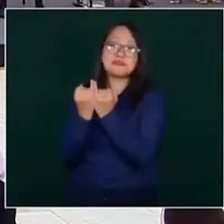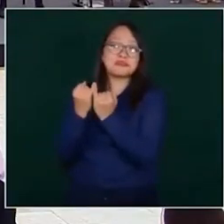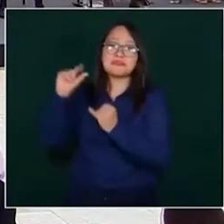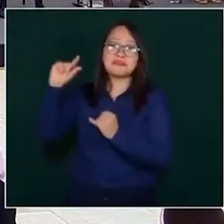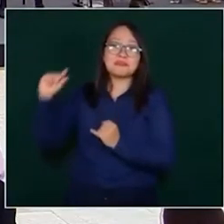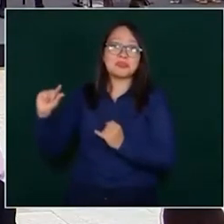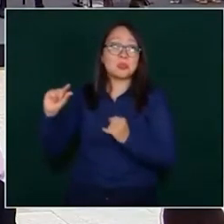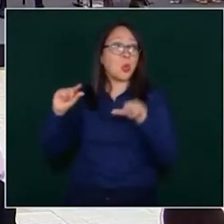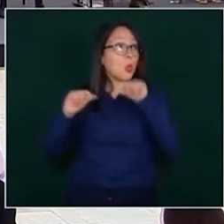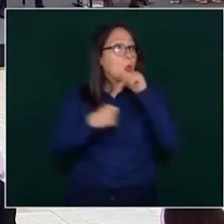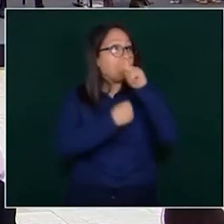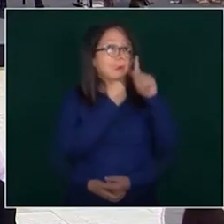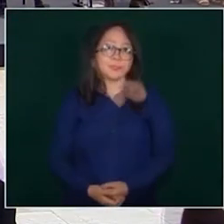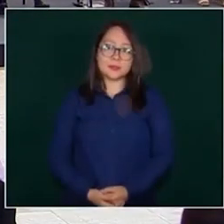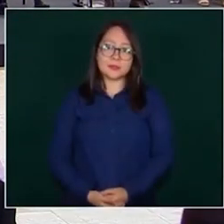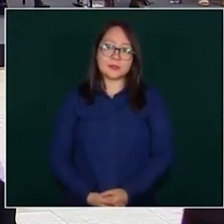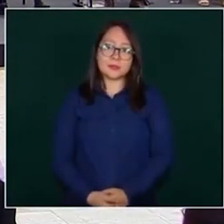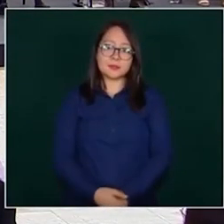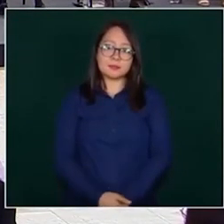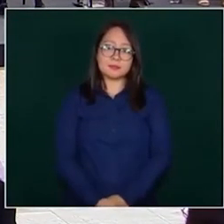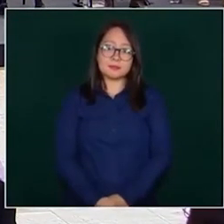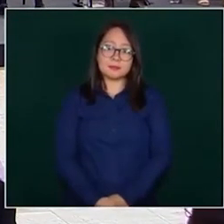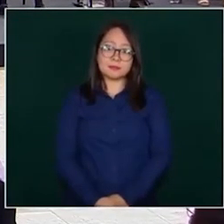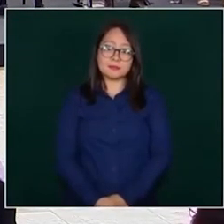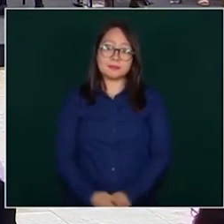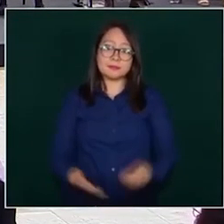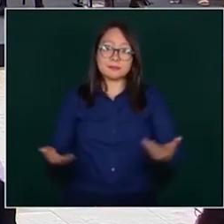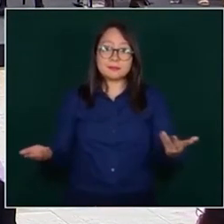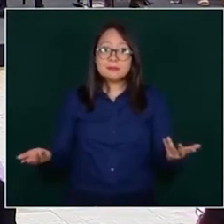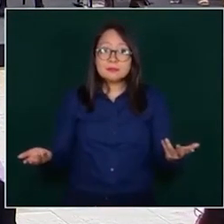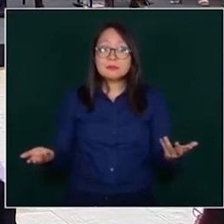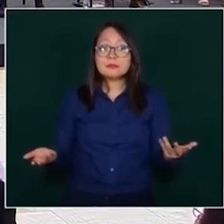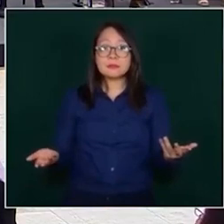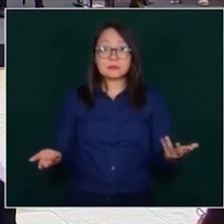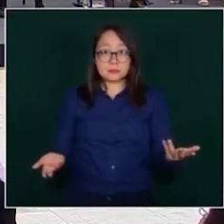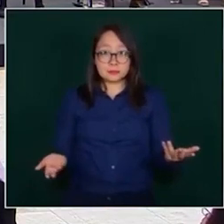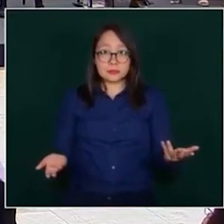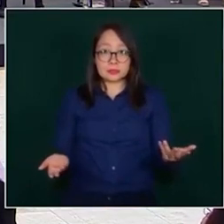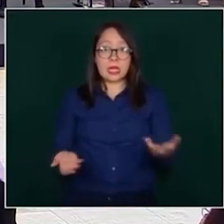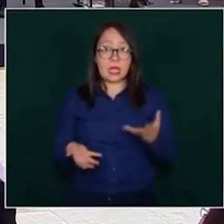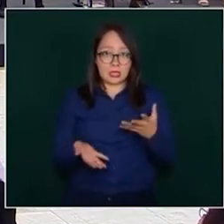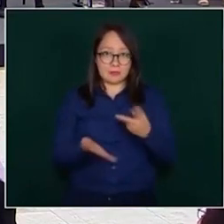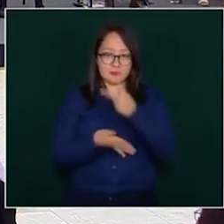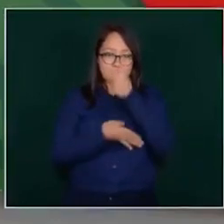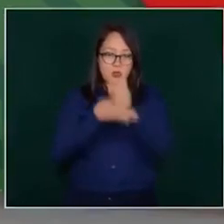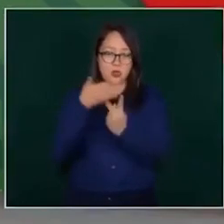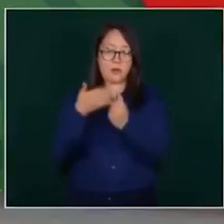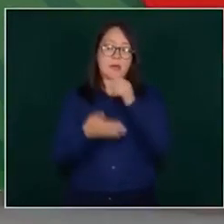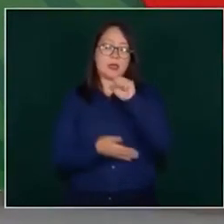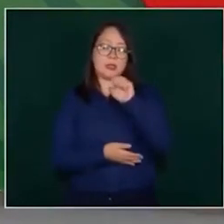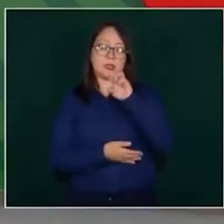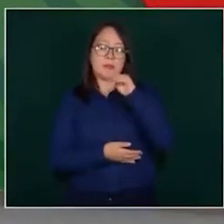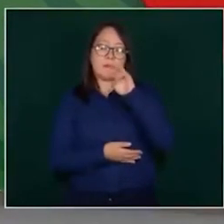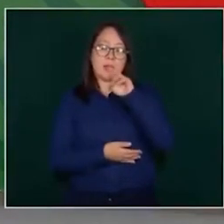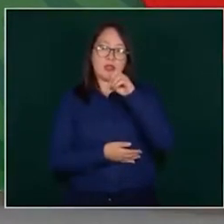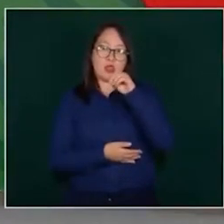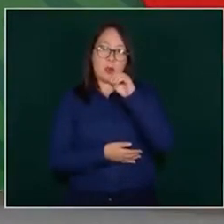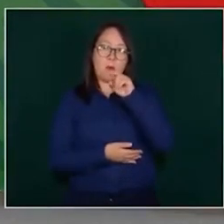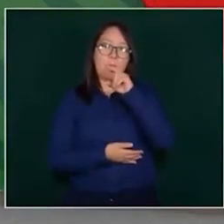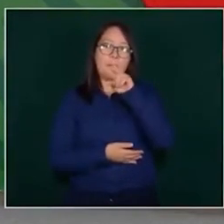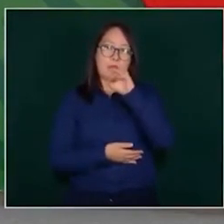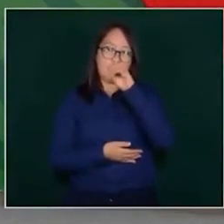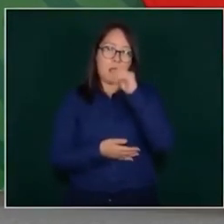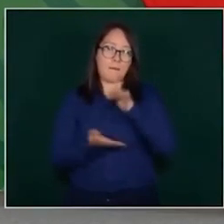ni en ningún país europeo. Entonces, aparte del programa de Sembrando Vida, aquí mismo